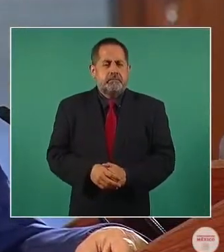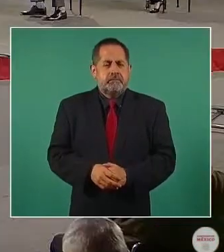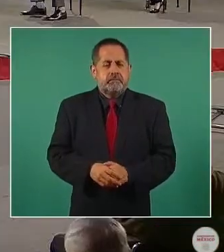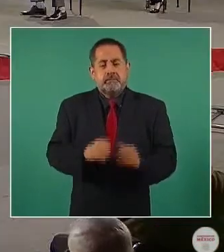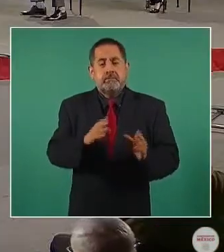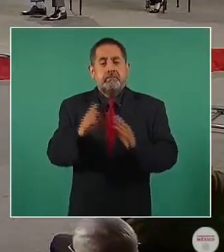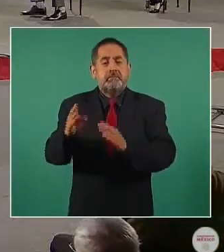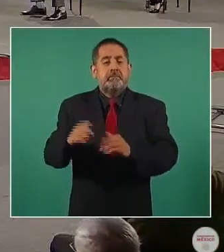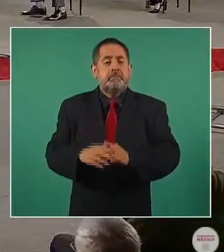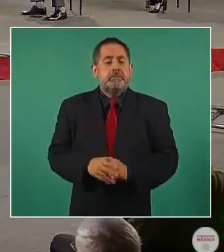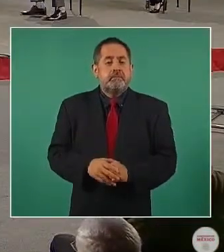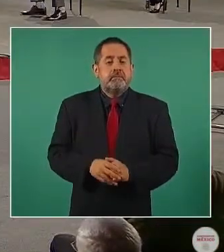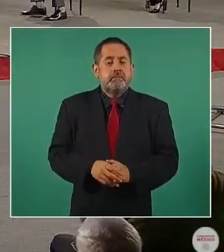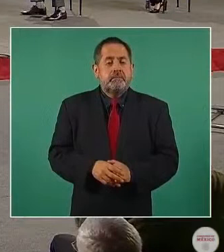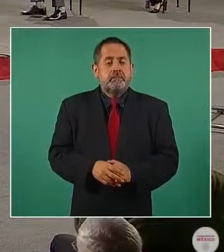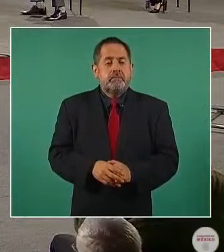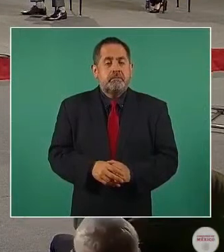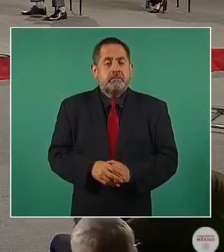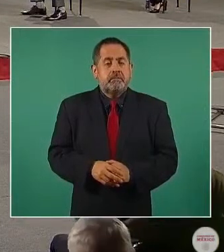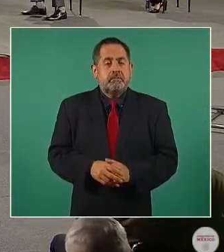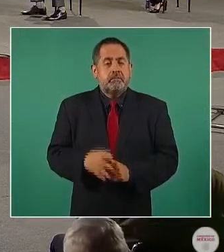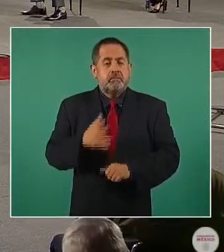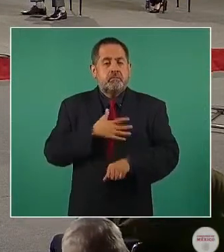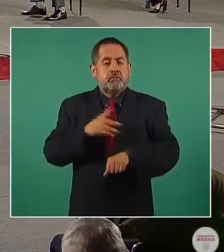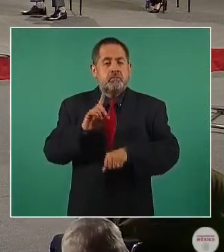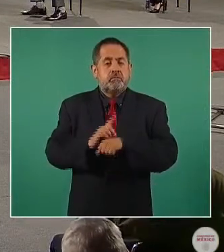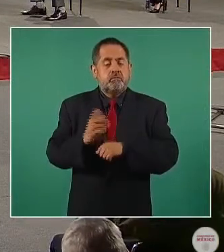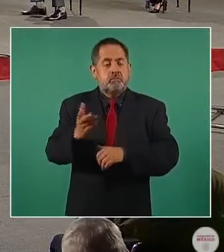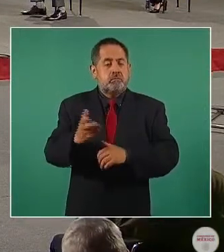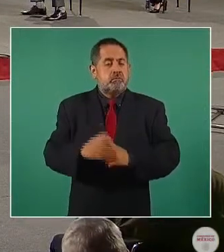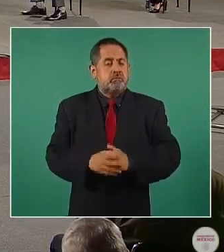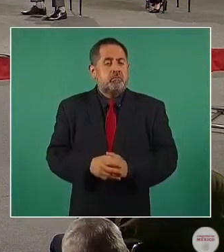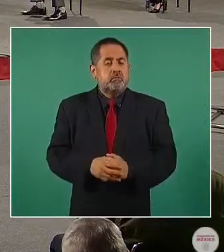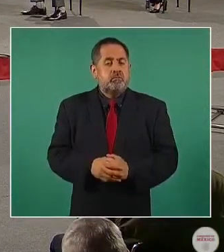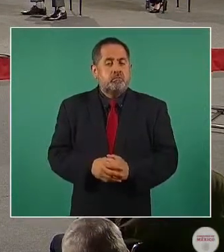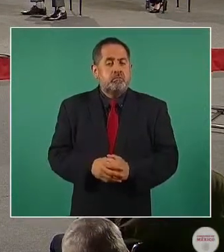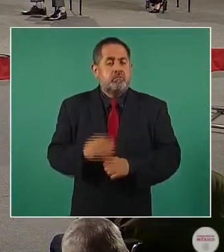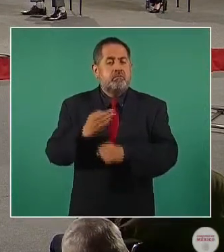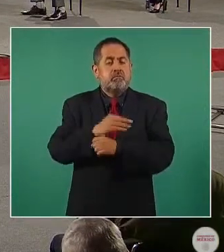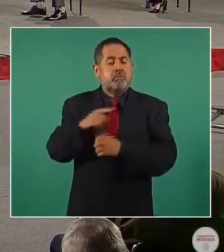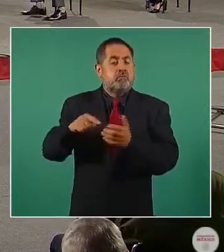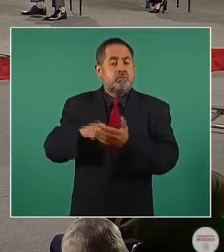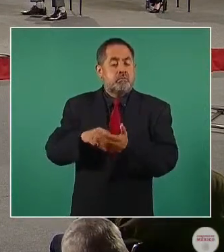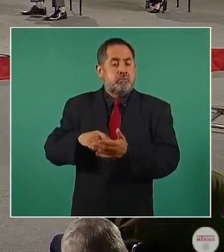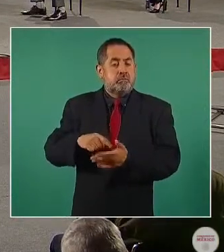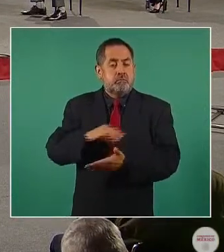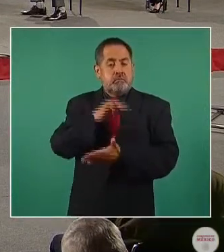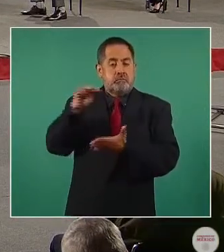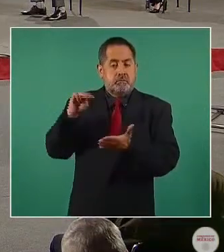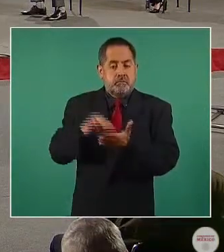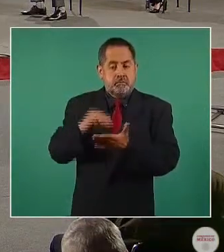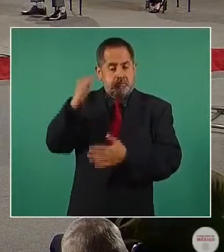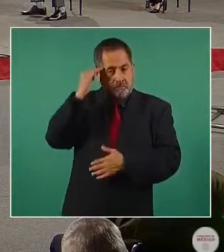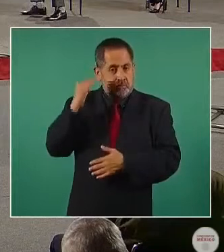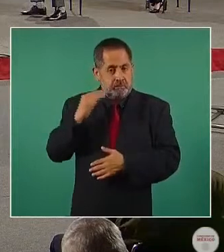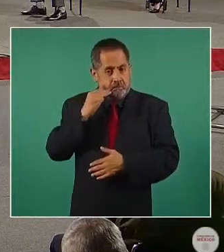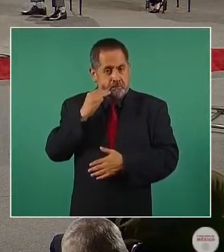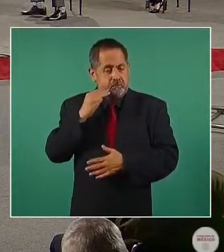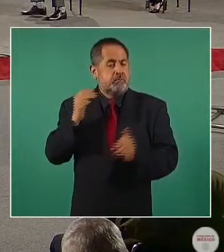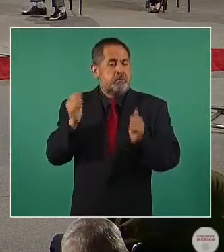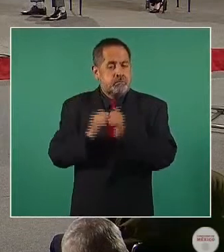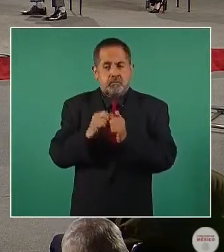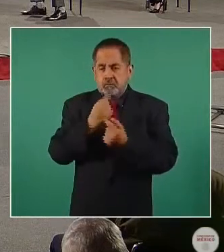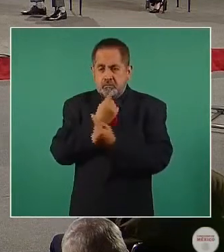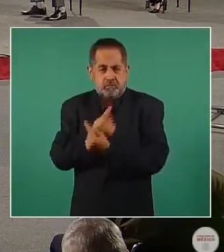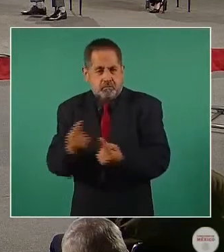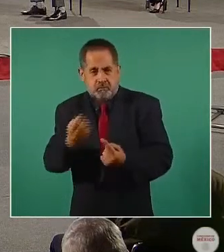presidente, buenos días. Adelante. Estamos aquí en Mérida, en la con todos los niños de la